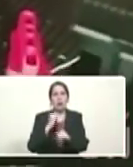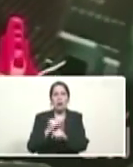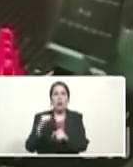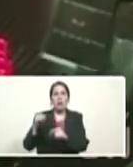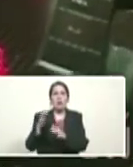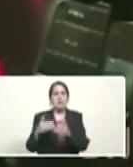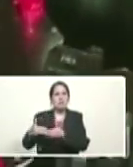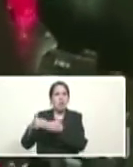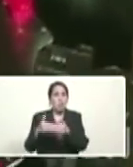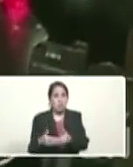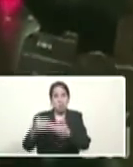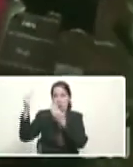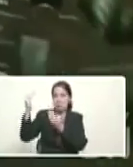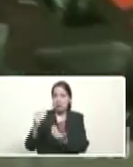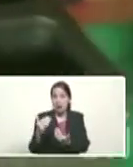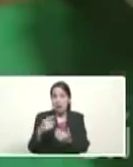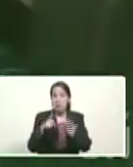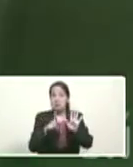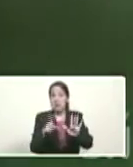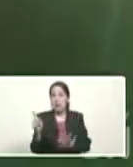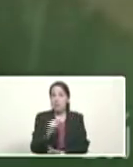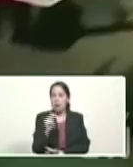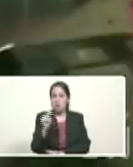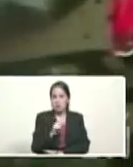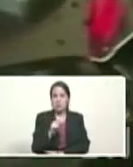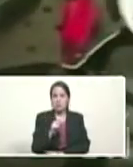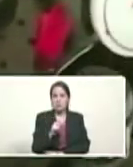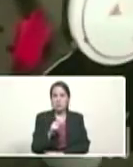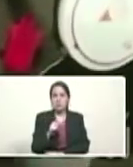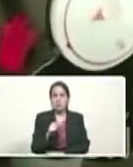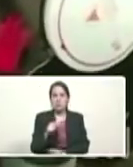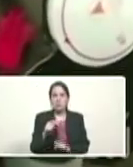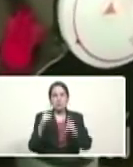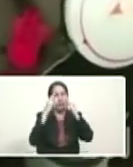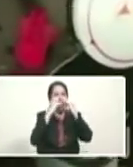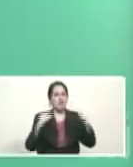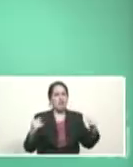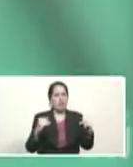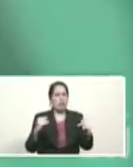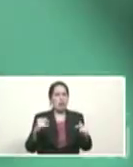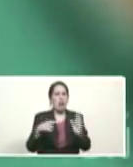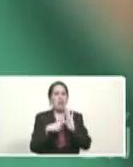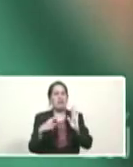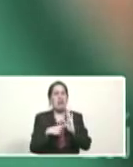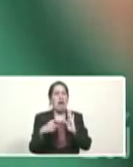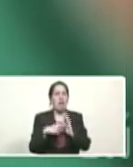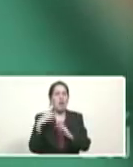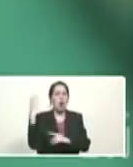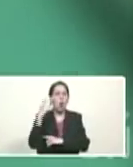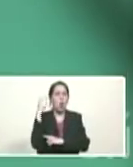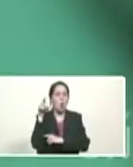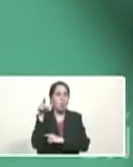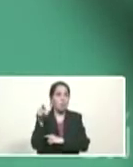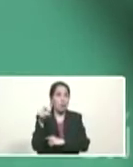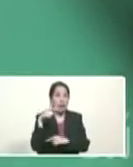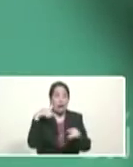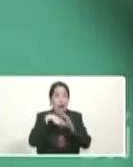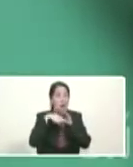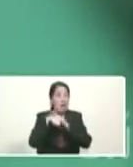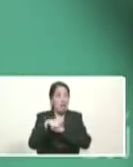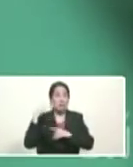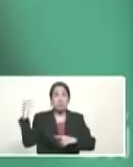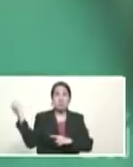unidos y los trajeron hace seis meses a esta finca alquilada en alguna parte de colombia ya no adentro